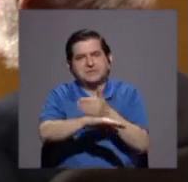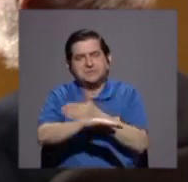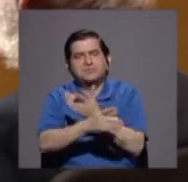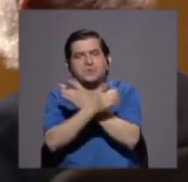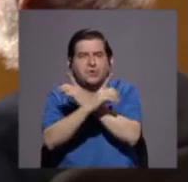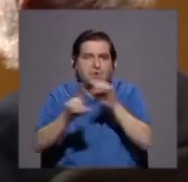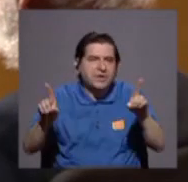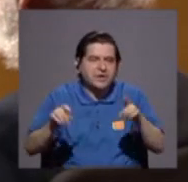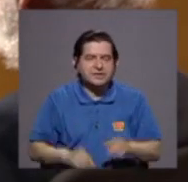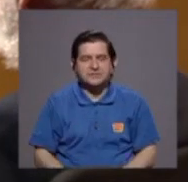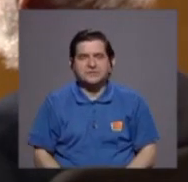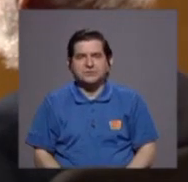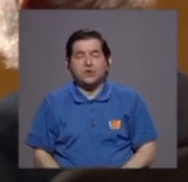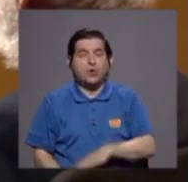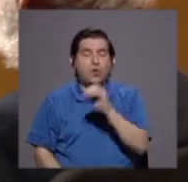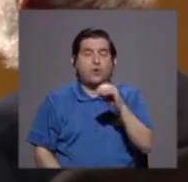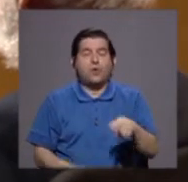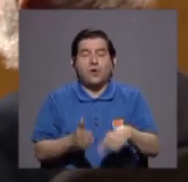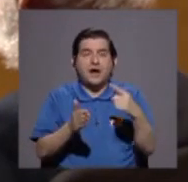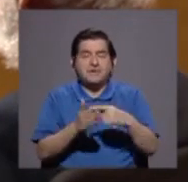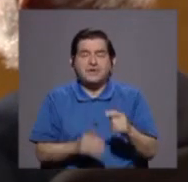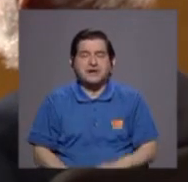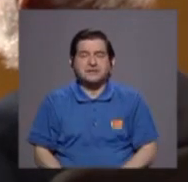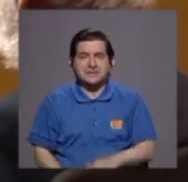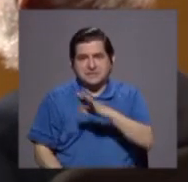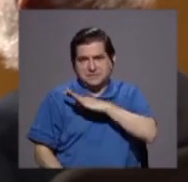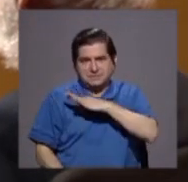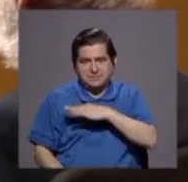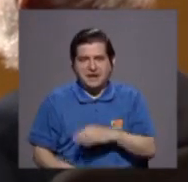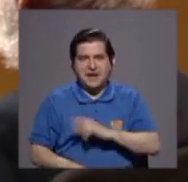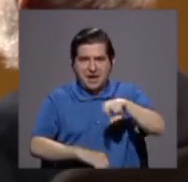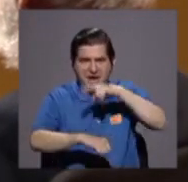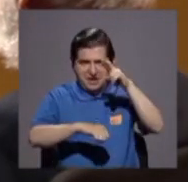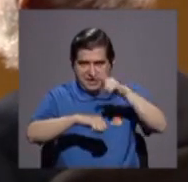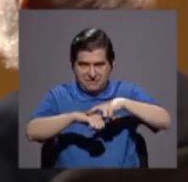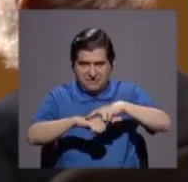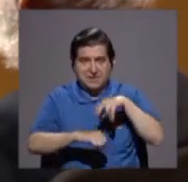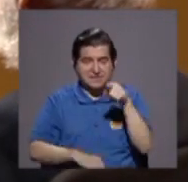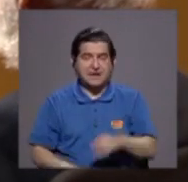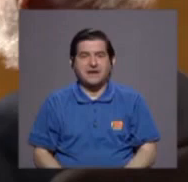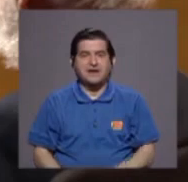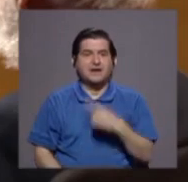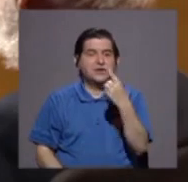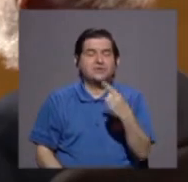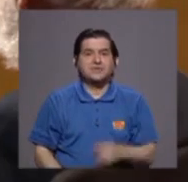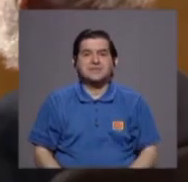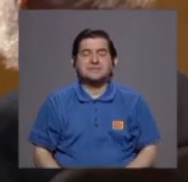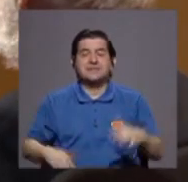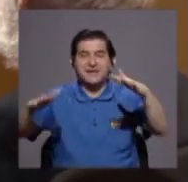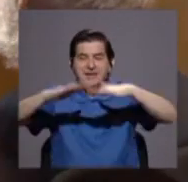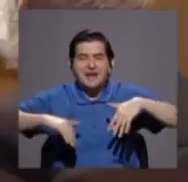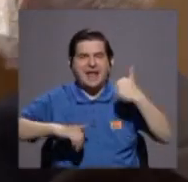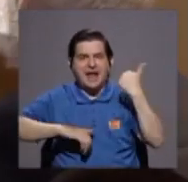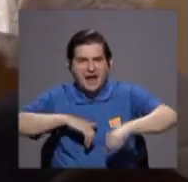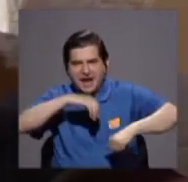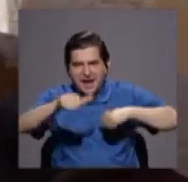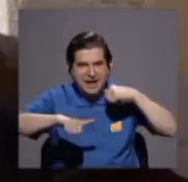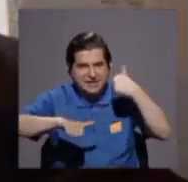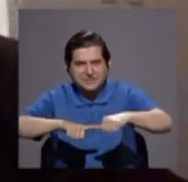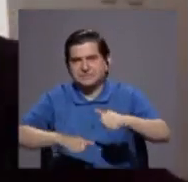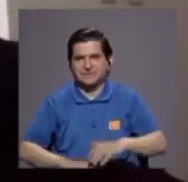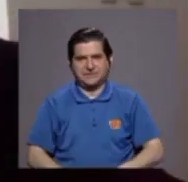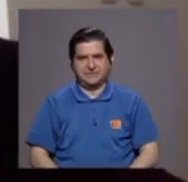en algunas oportunidades pro-republicanos. Estos son los que los gringos llaman como el campo de batalla, los